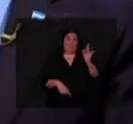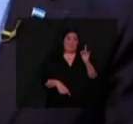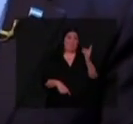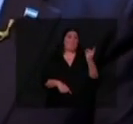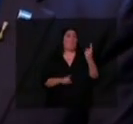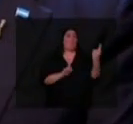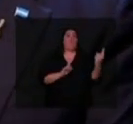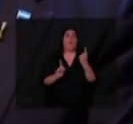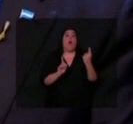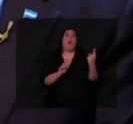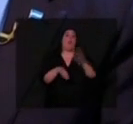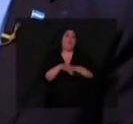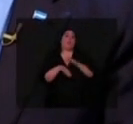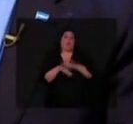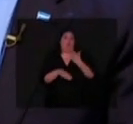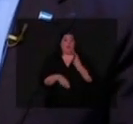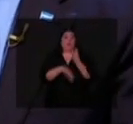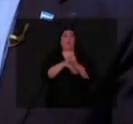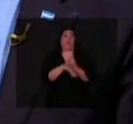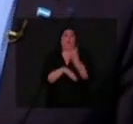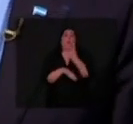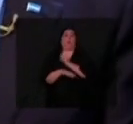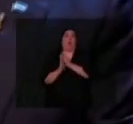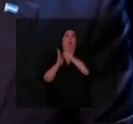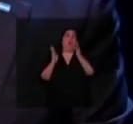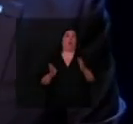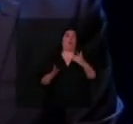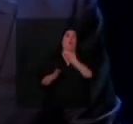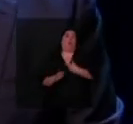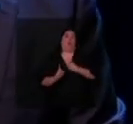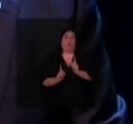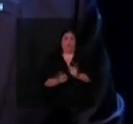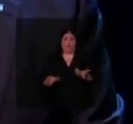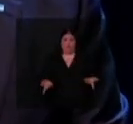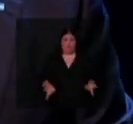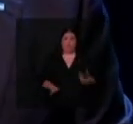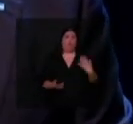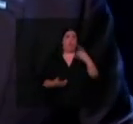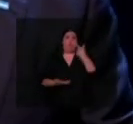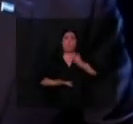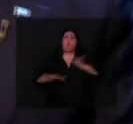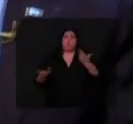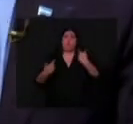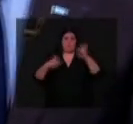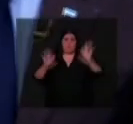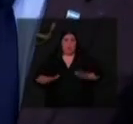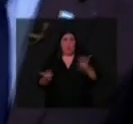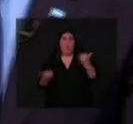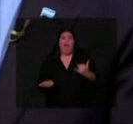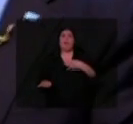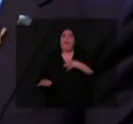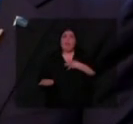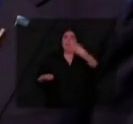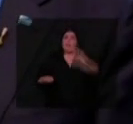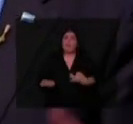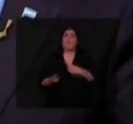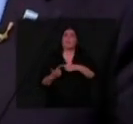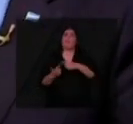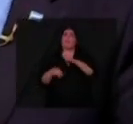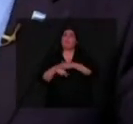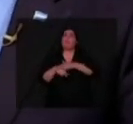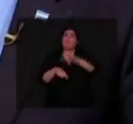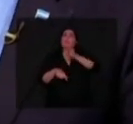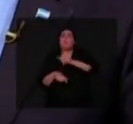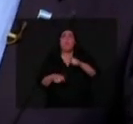el lado de Milei, se notó cierta debilidad o fragilidad en ese equipo